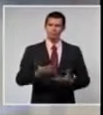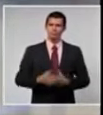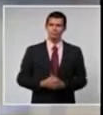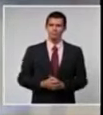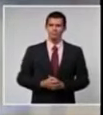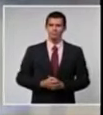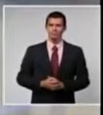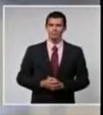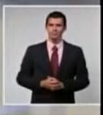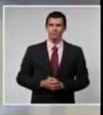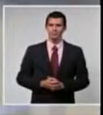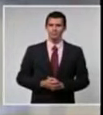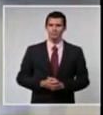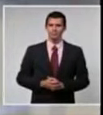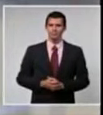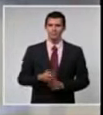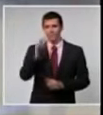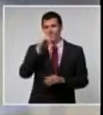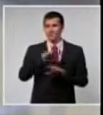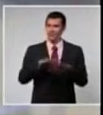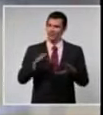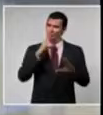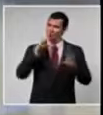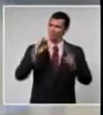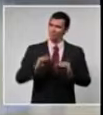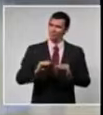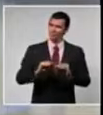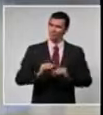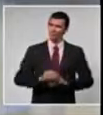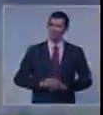esta información yo me despido. Tenga usted muy buenas noches.